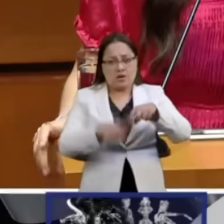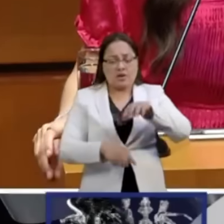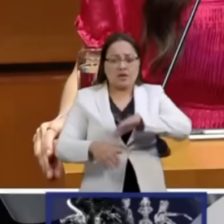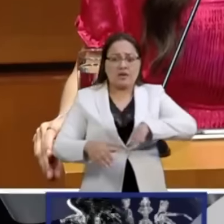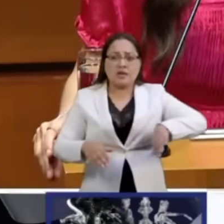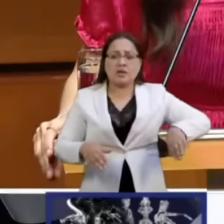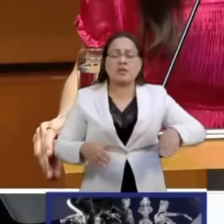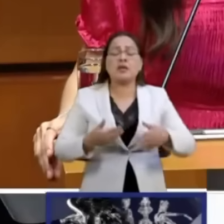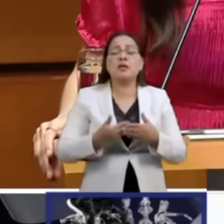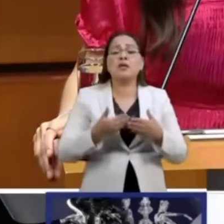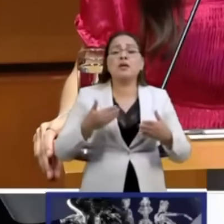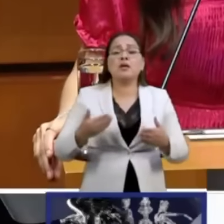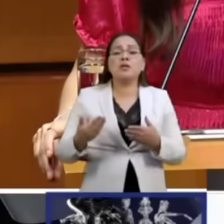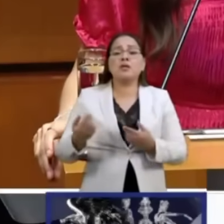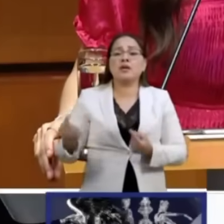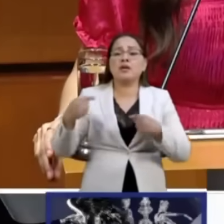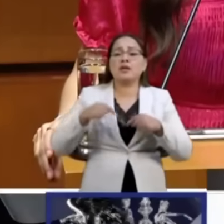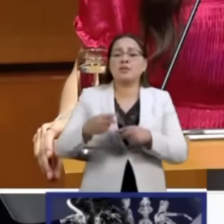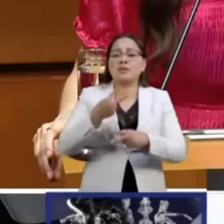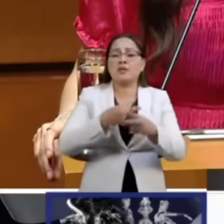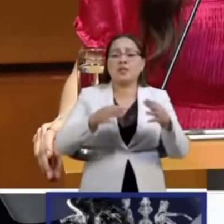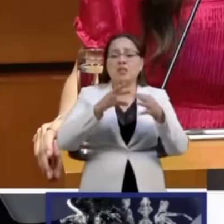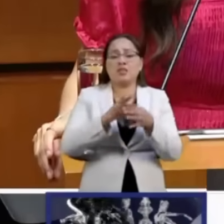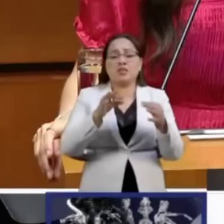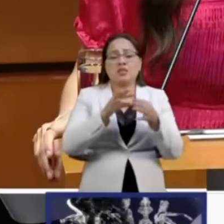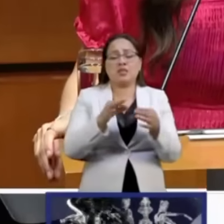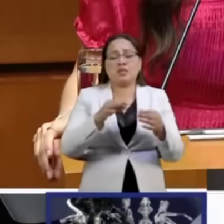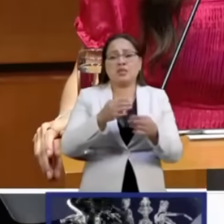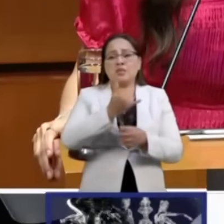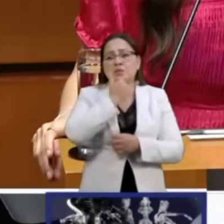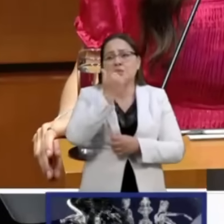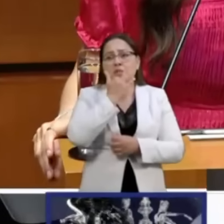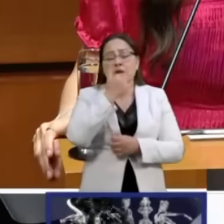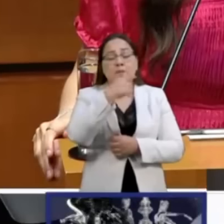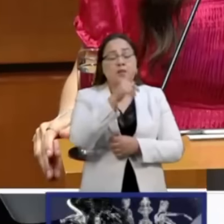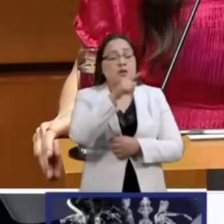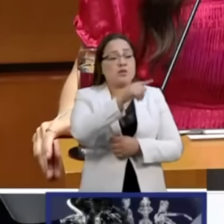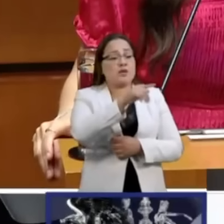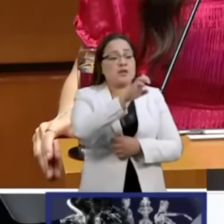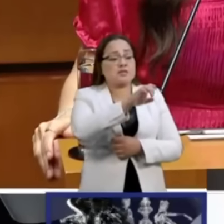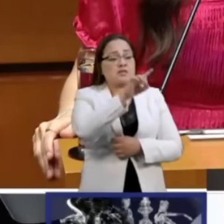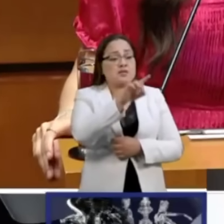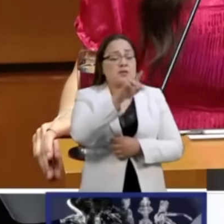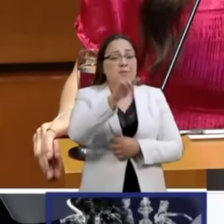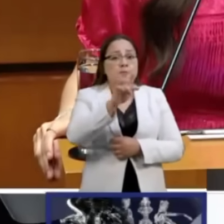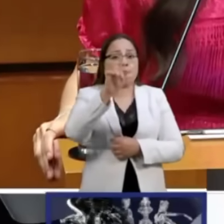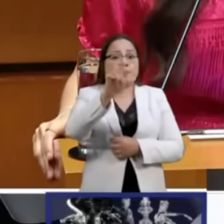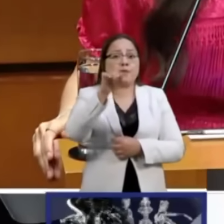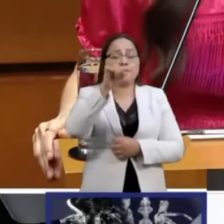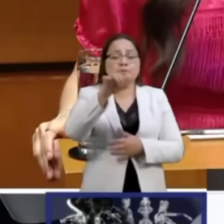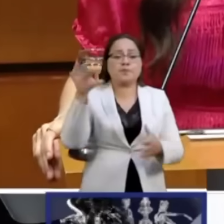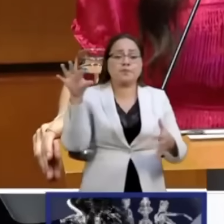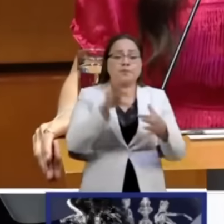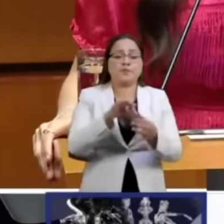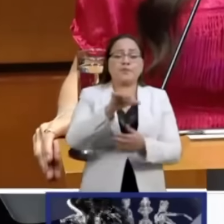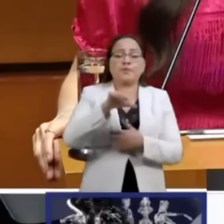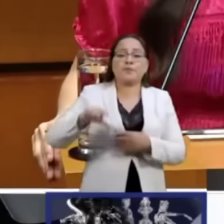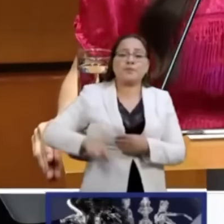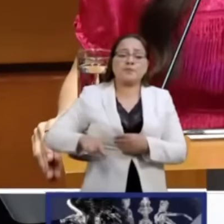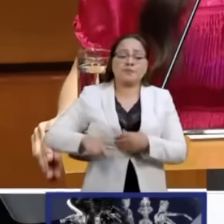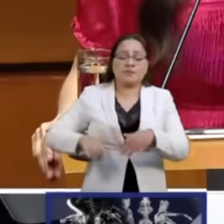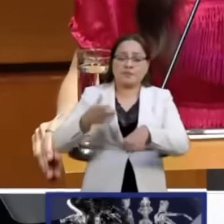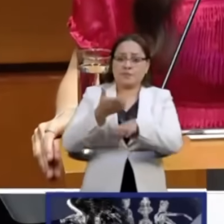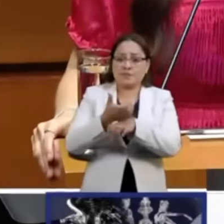manera absurda, pero la relación que tuvo Ernesto Cedillo fue de completo entreguismo a el gobierno de los Estados Unidos,